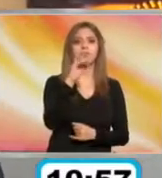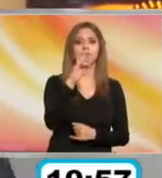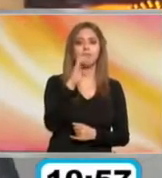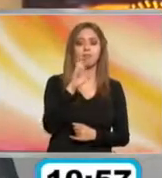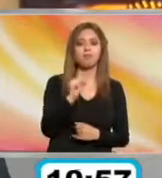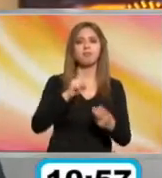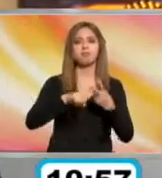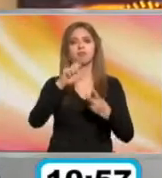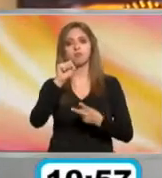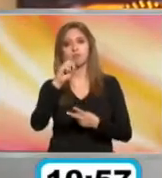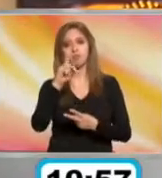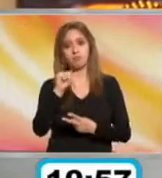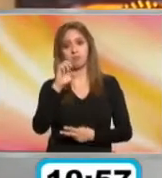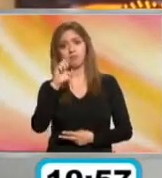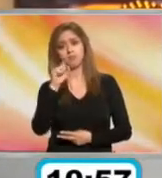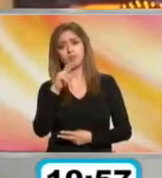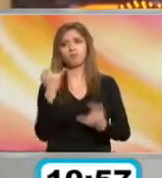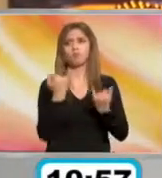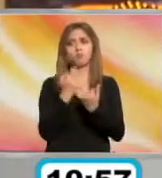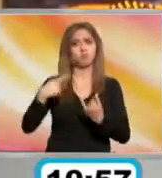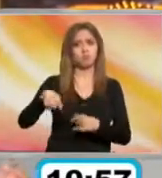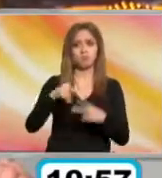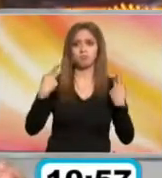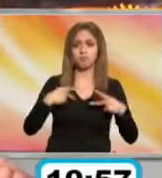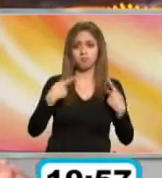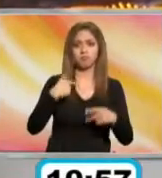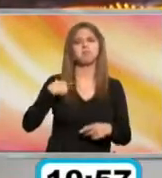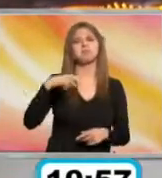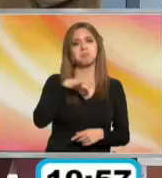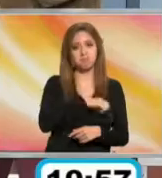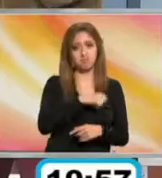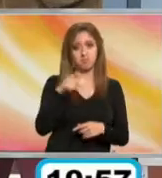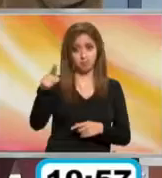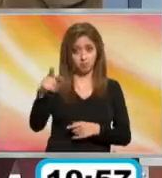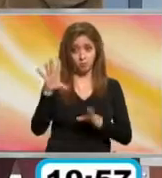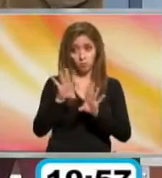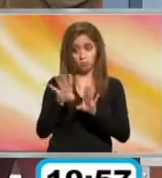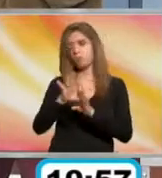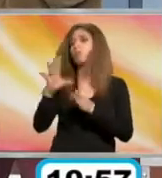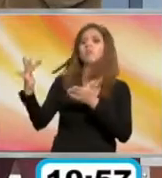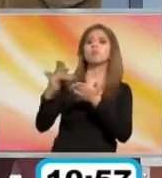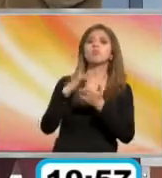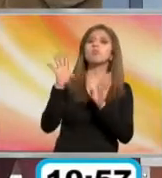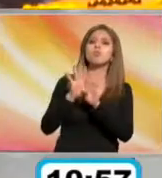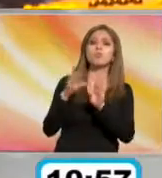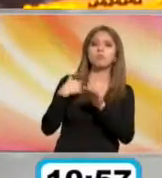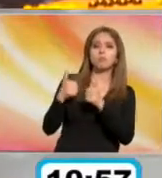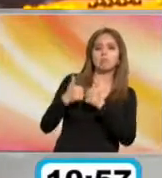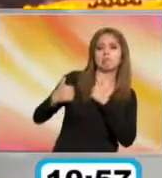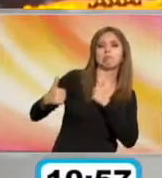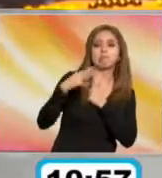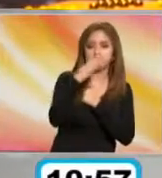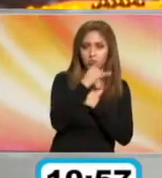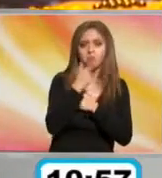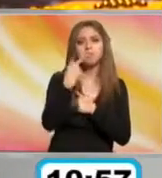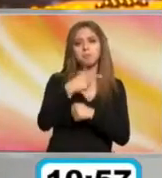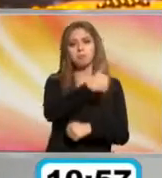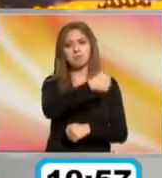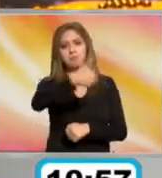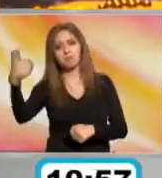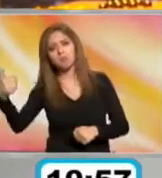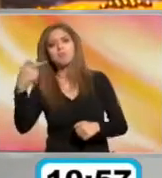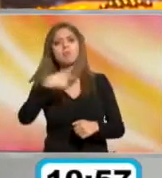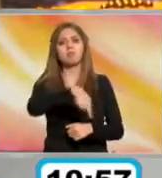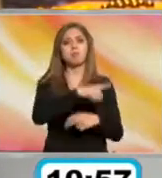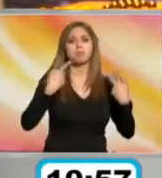dijiste. La neta son bandas que nosotros admiramos, entonces... Y es una influencia, ¿no? Finalmente, Bueno, sí, para es muy ustedes. difícil también despegarse de tus influencias, ¿no? Cada uno de nosotros tiene unas